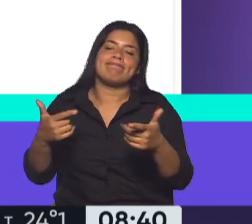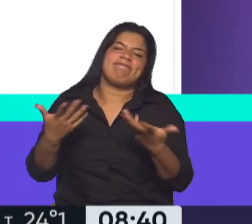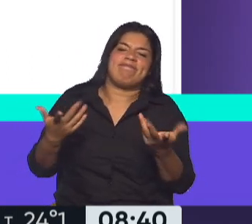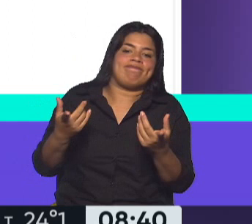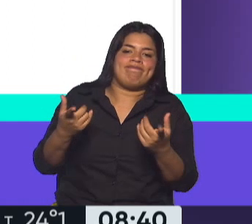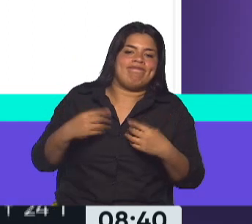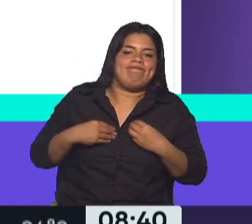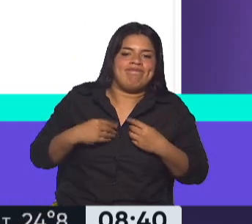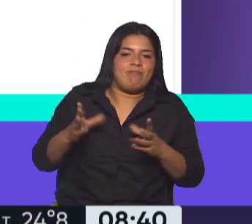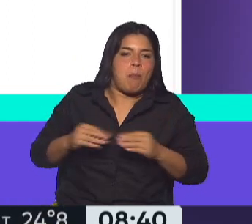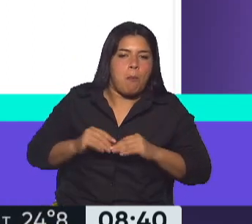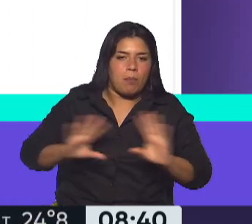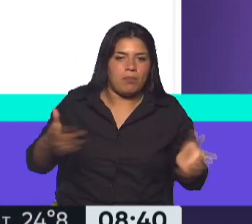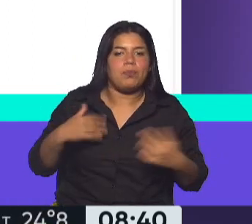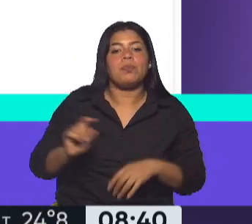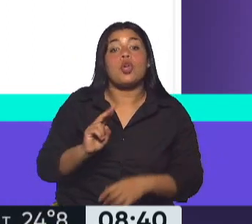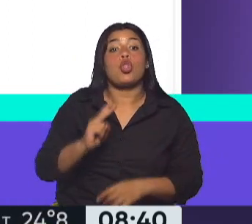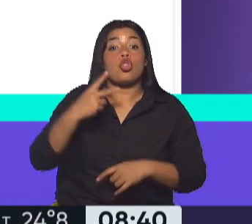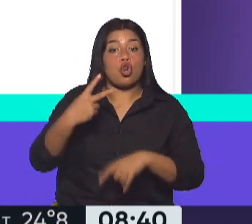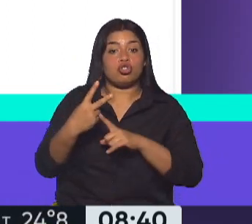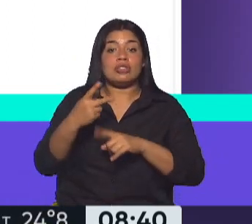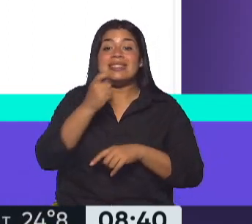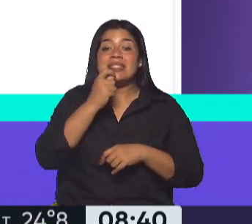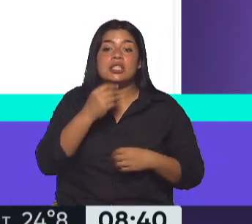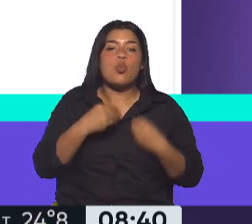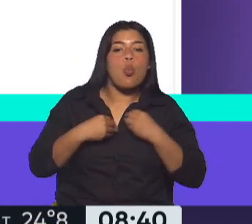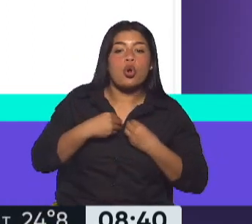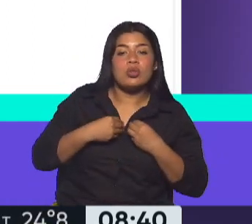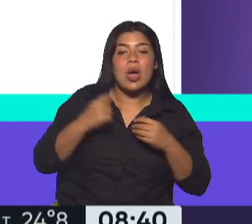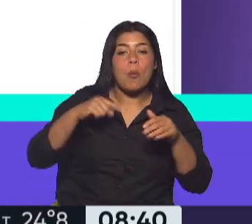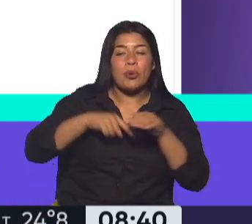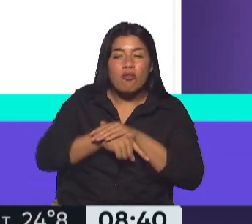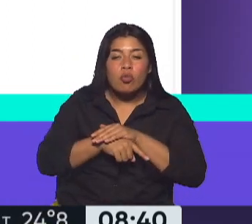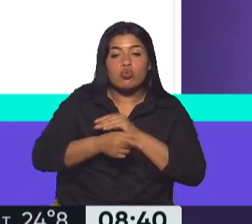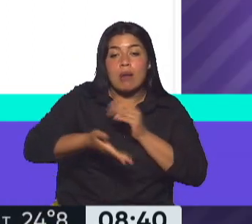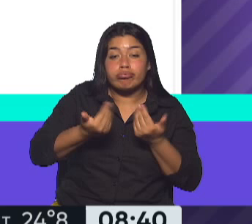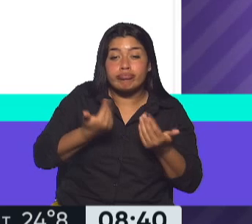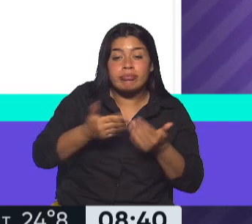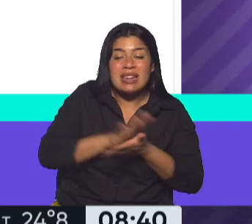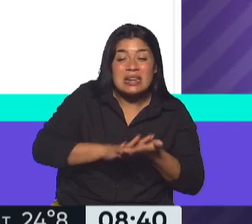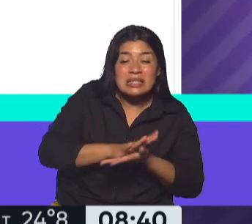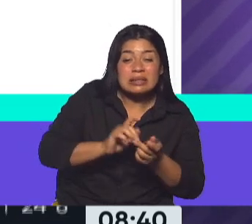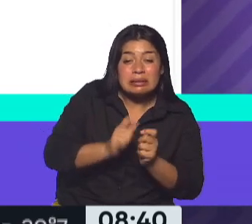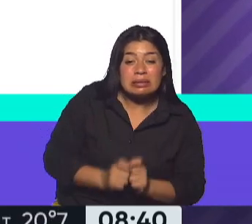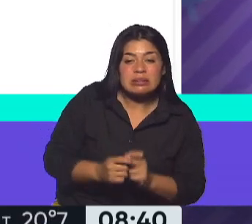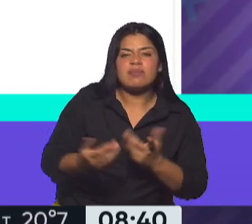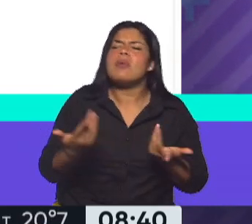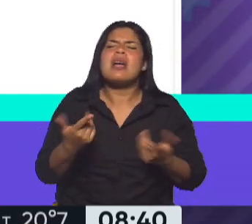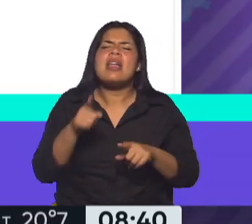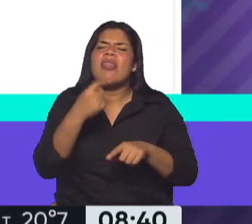Sin voluntad de reformas profundas, difícil resolver problemas estructurales. Ojo. ¿Reformas profundas es sinónimo de